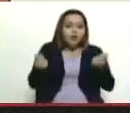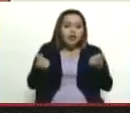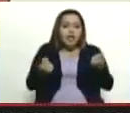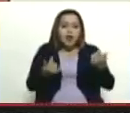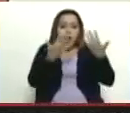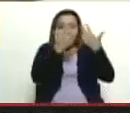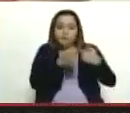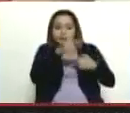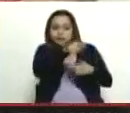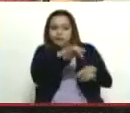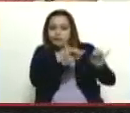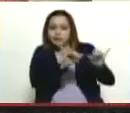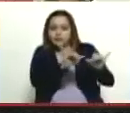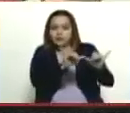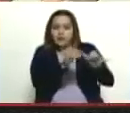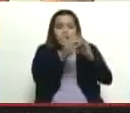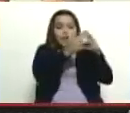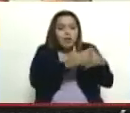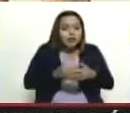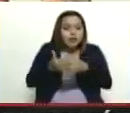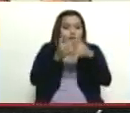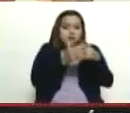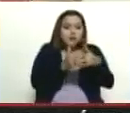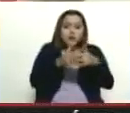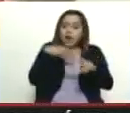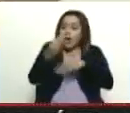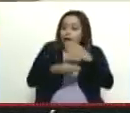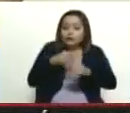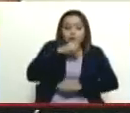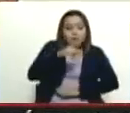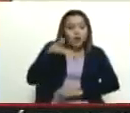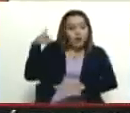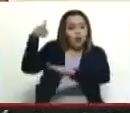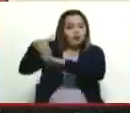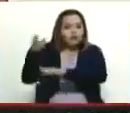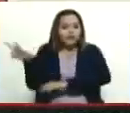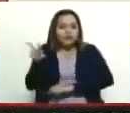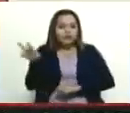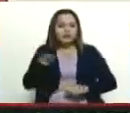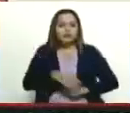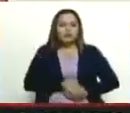ellos. Estados Unidos actuando contra Venezuela.